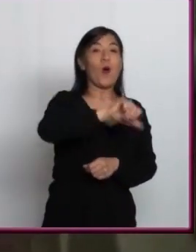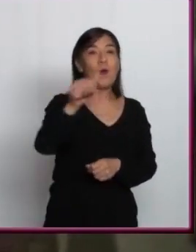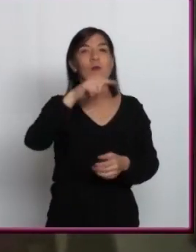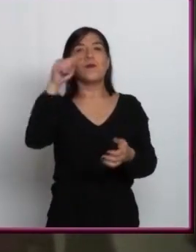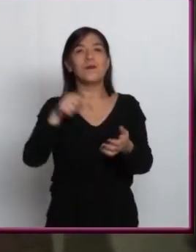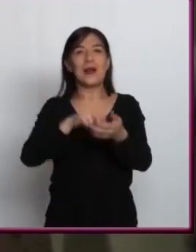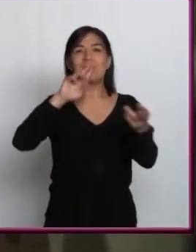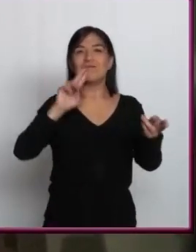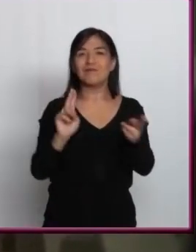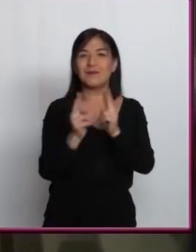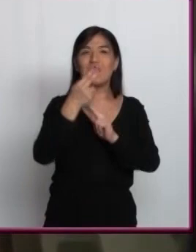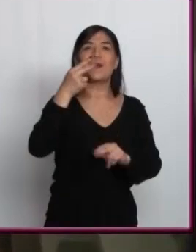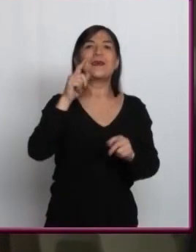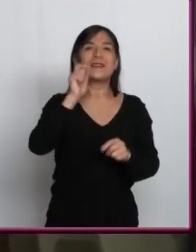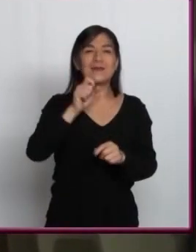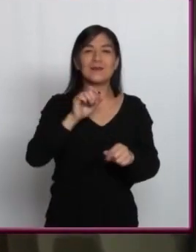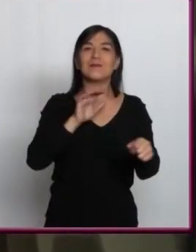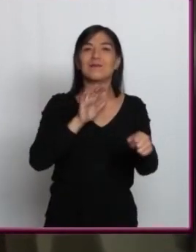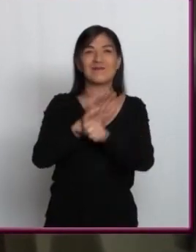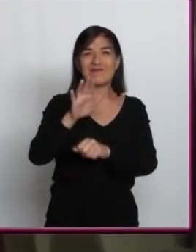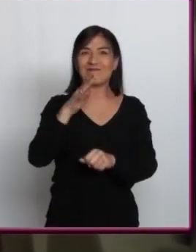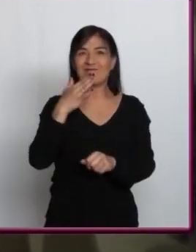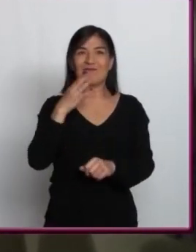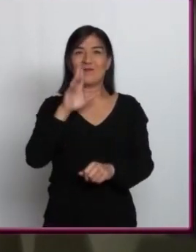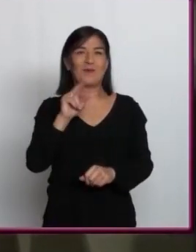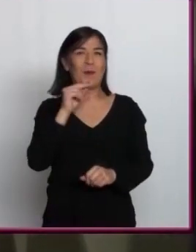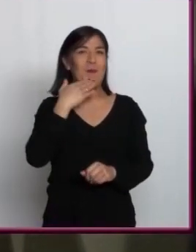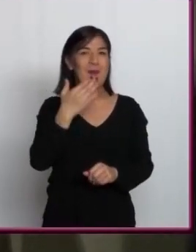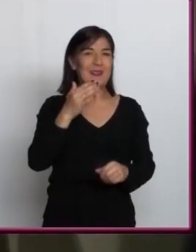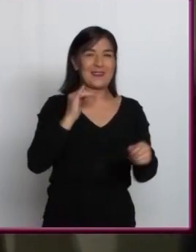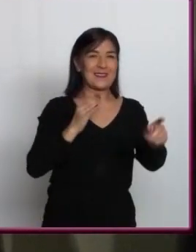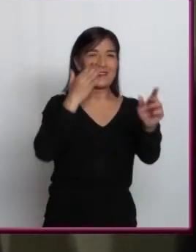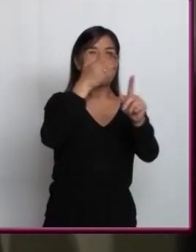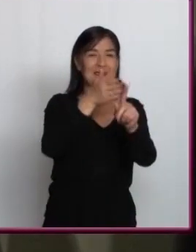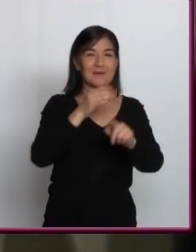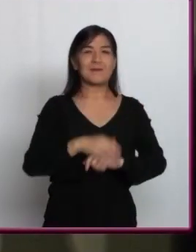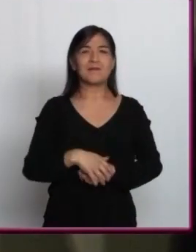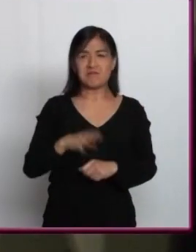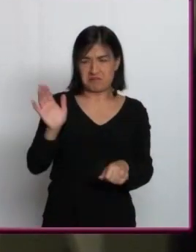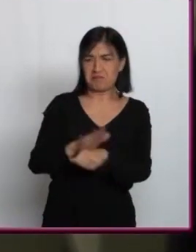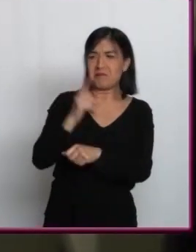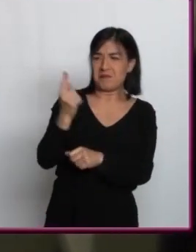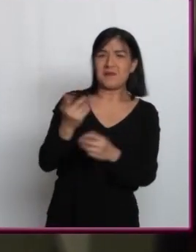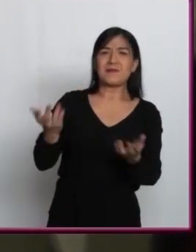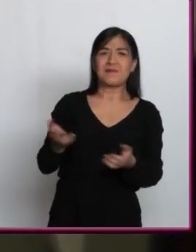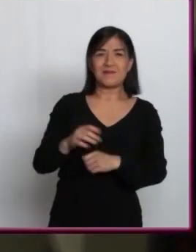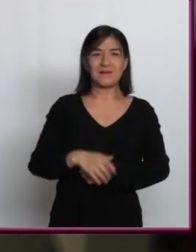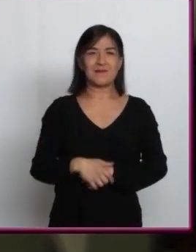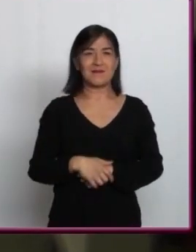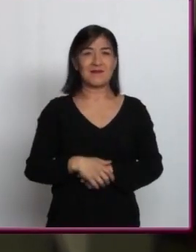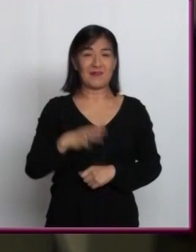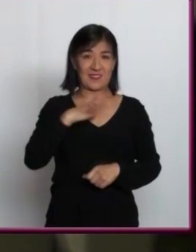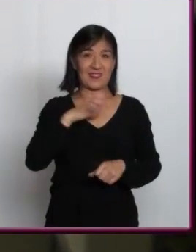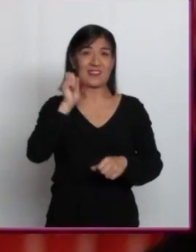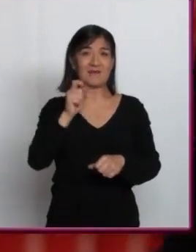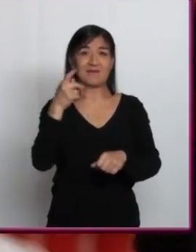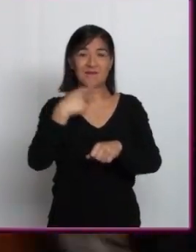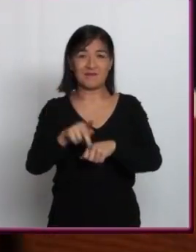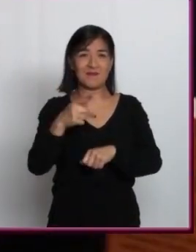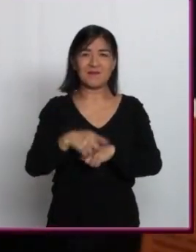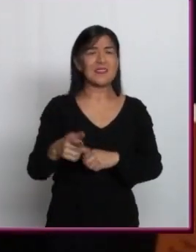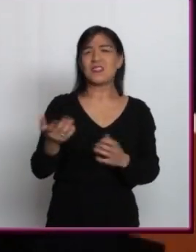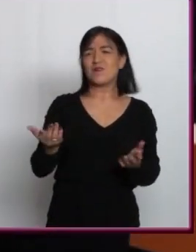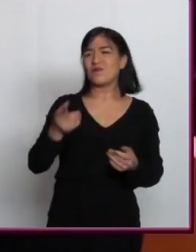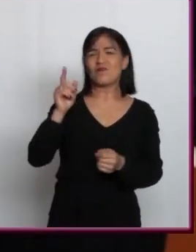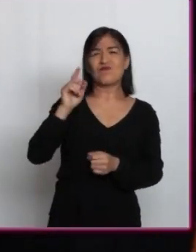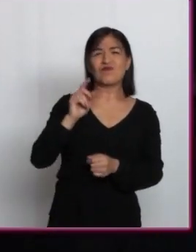del universo al que no sería muy buena idea acercarse. ¿Y eso por qué? ¿Acaso es peligroso?